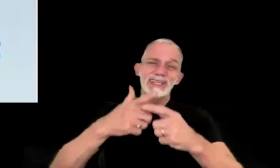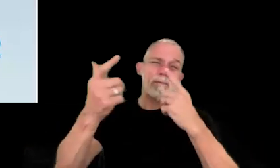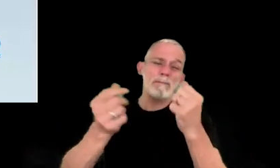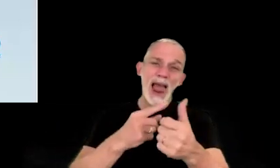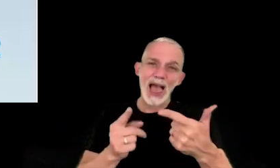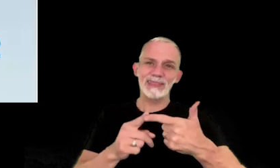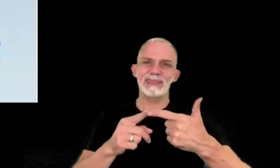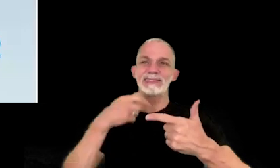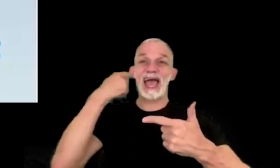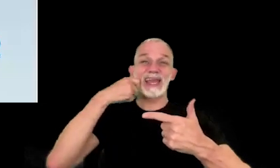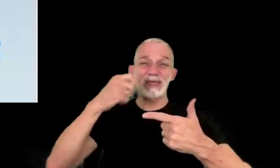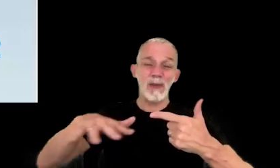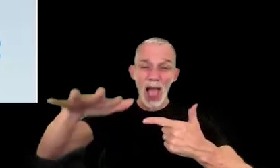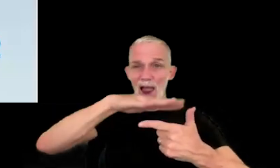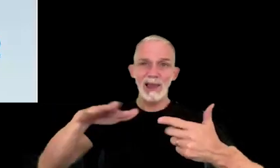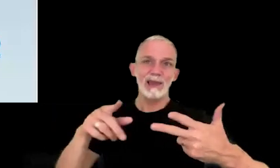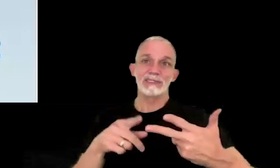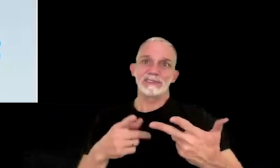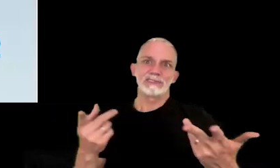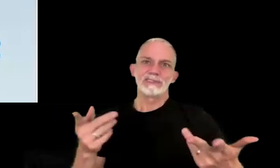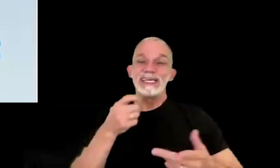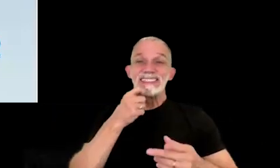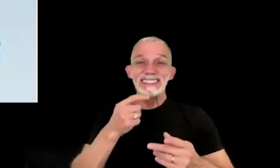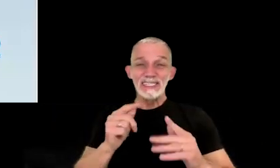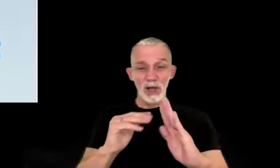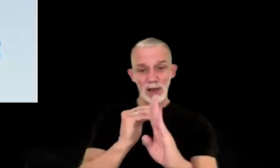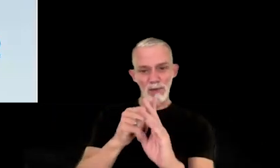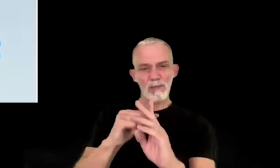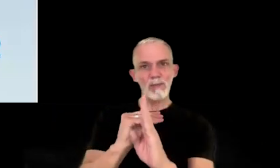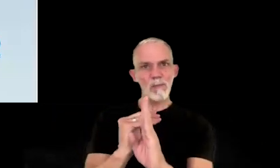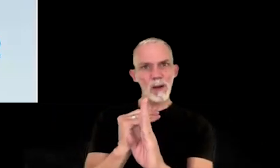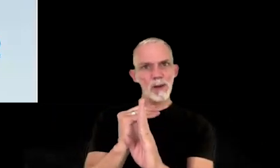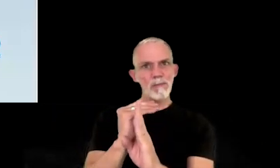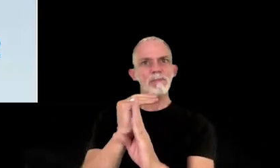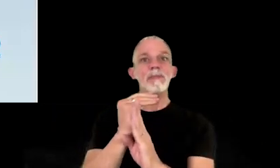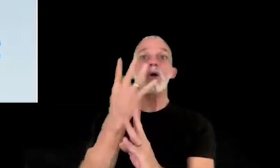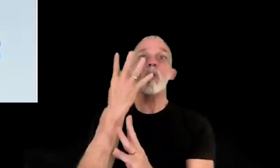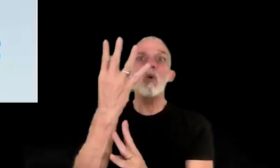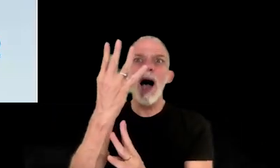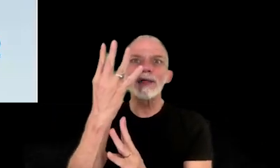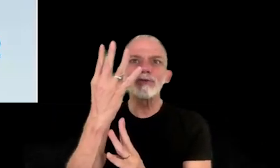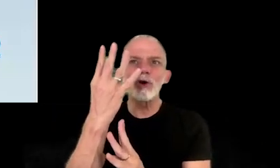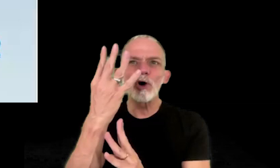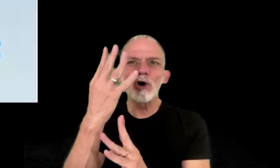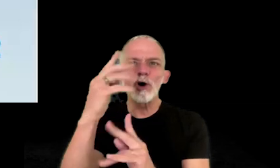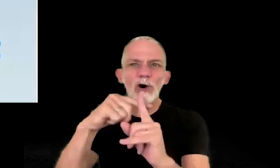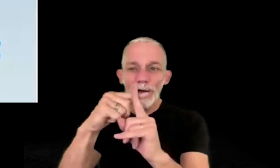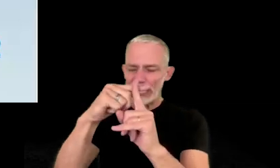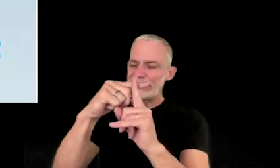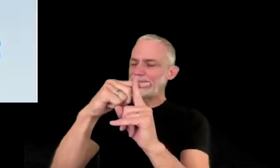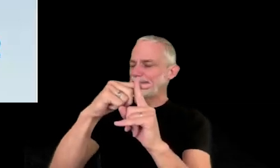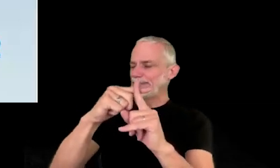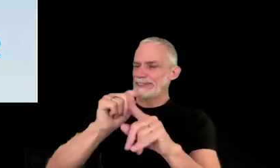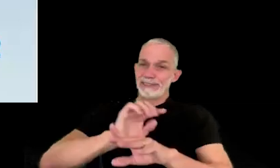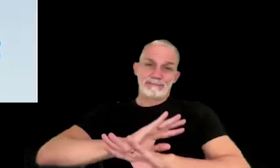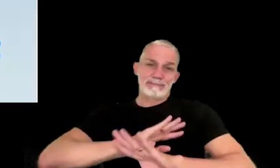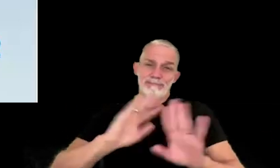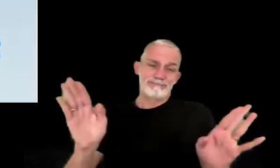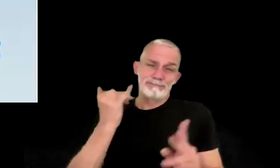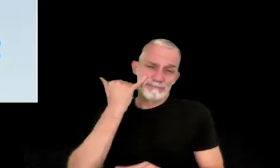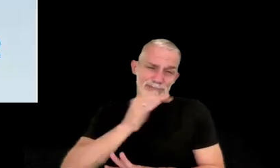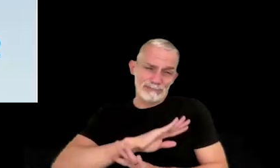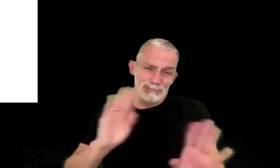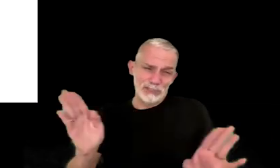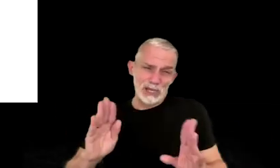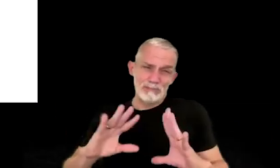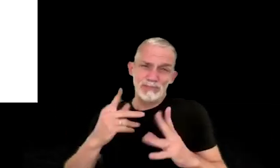las especies animales, que si llegamos a tener la desgracia de llegar a 4 grados centígrados, eso se va a transformar en la extinción